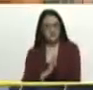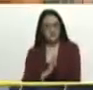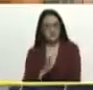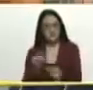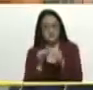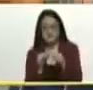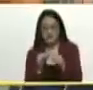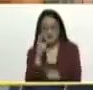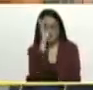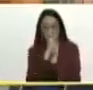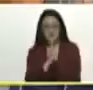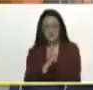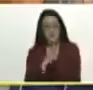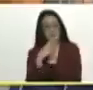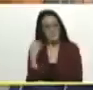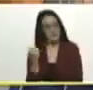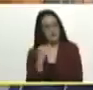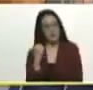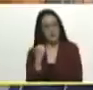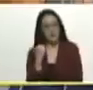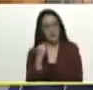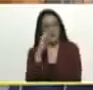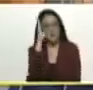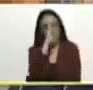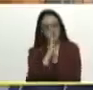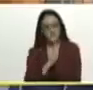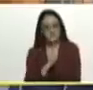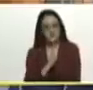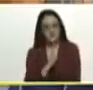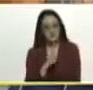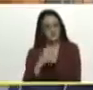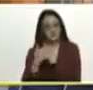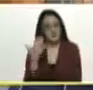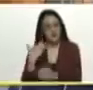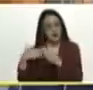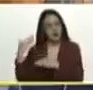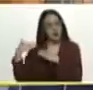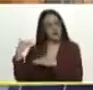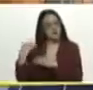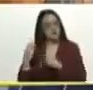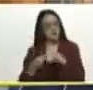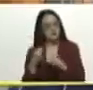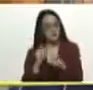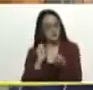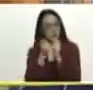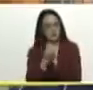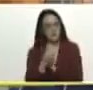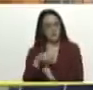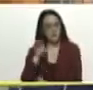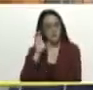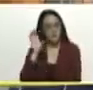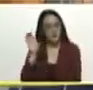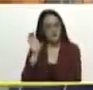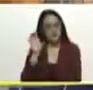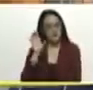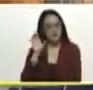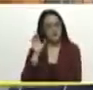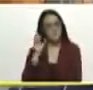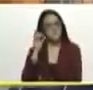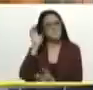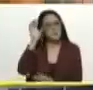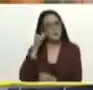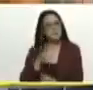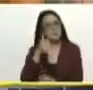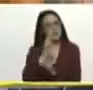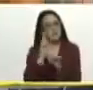siendo Brasil, pero un Brasil mejor, un Brasil mejor. Ya lo hicimos antes, convertimos a este Brasil en un país más democrático, con